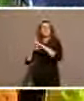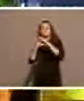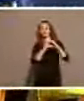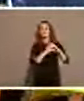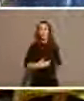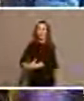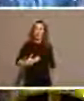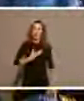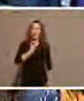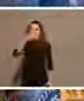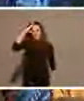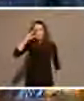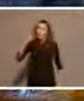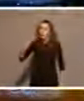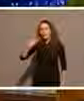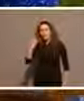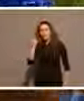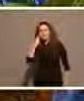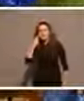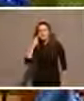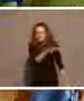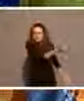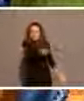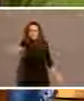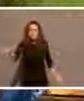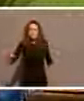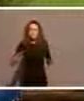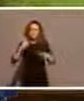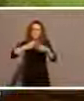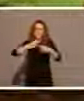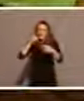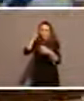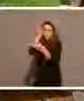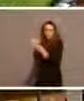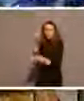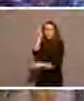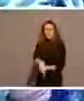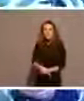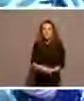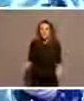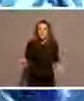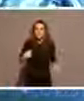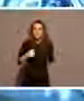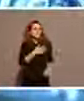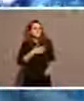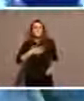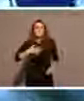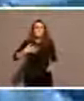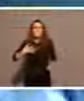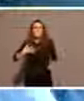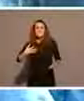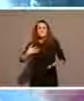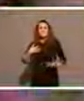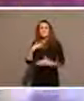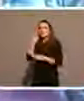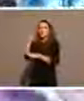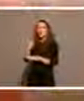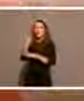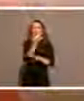Coño, entérate que ellos también son Santa Cruz. Quisiera ser un simple guardia